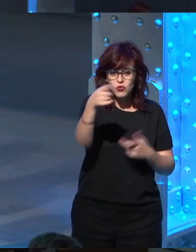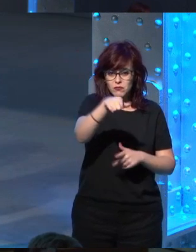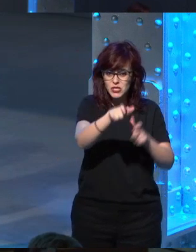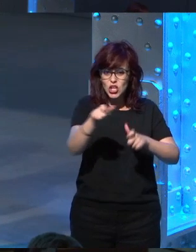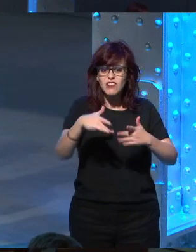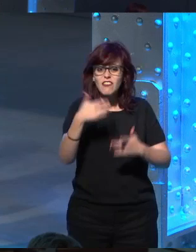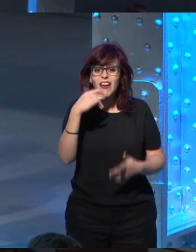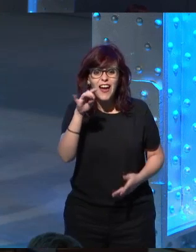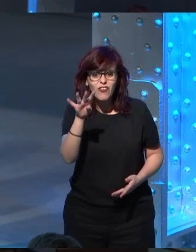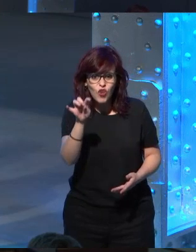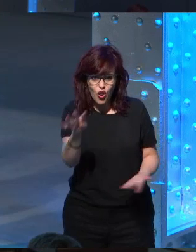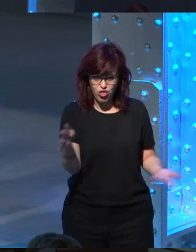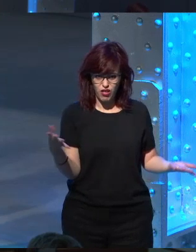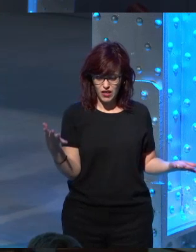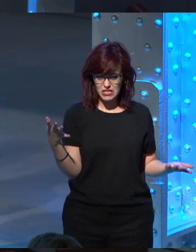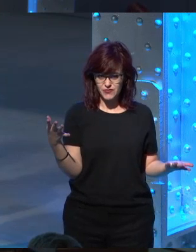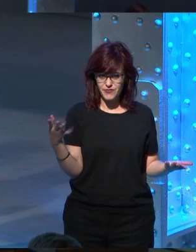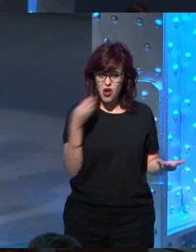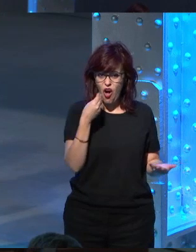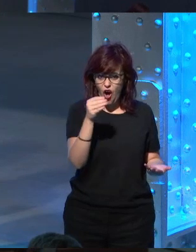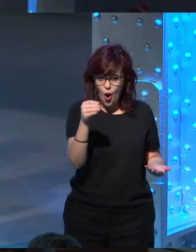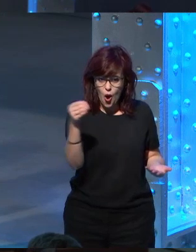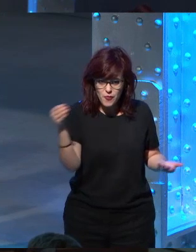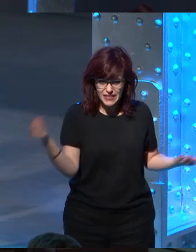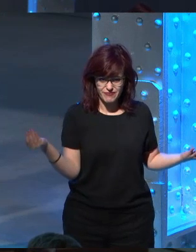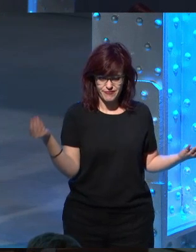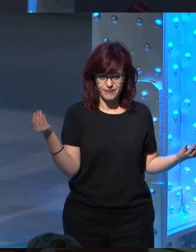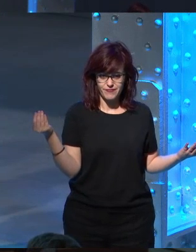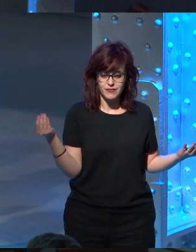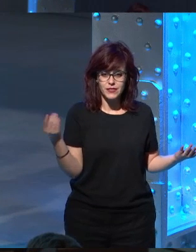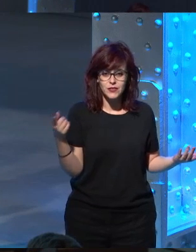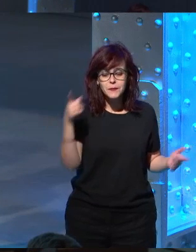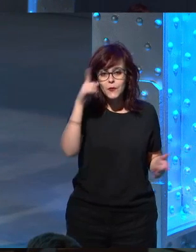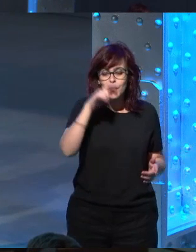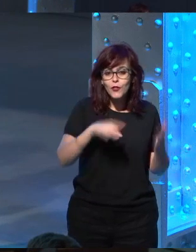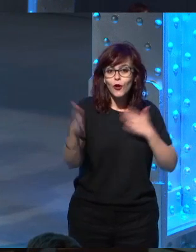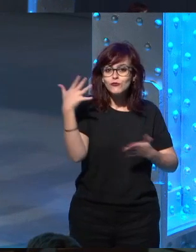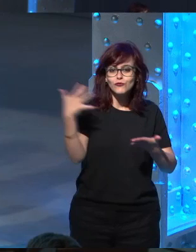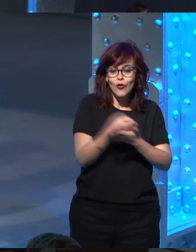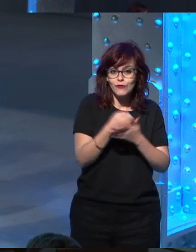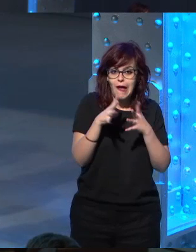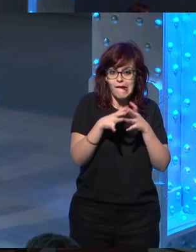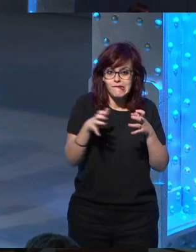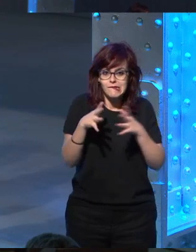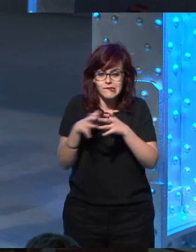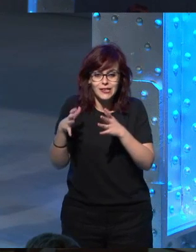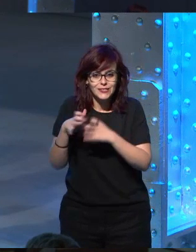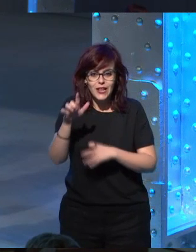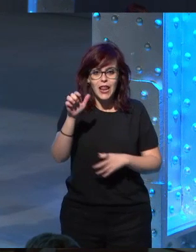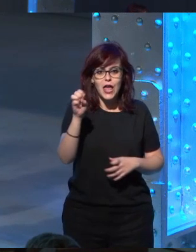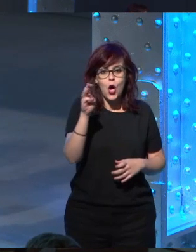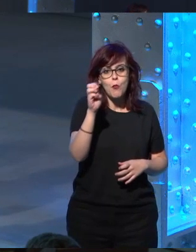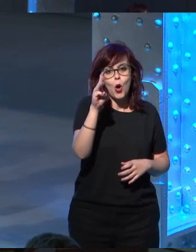años. Claro. Que además creo que teníais muchísimas ganas todos de conocer a